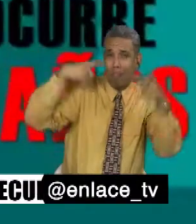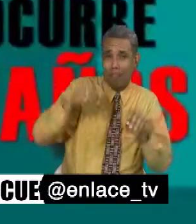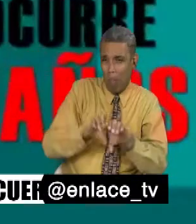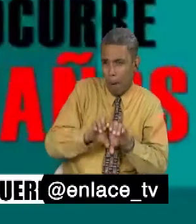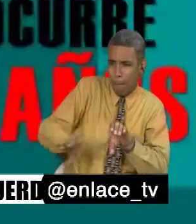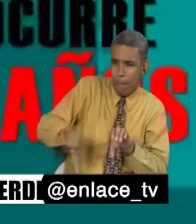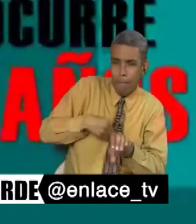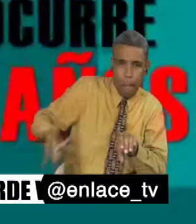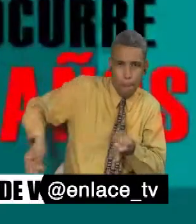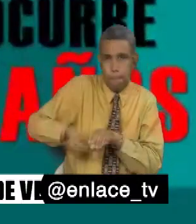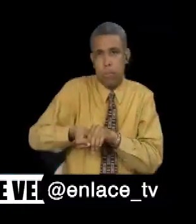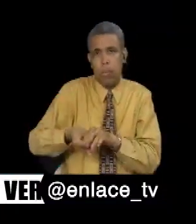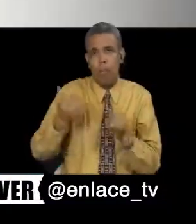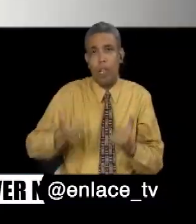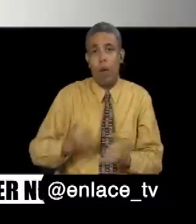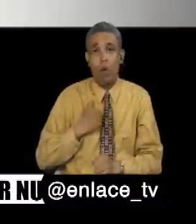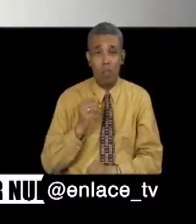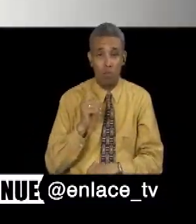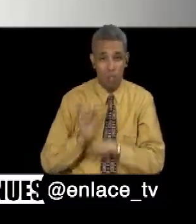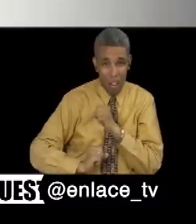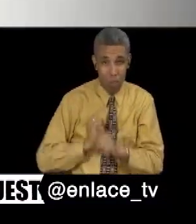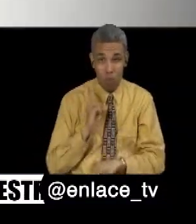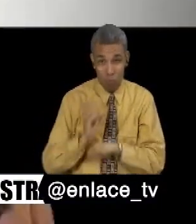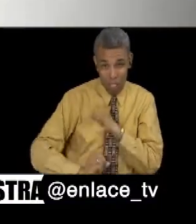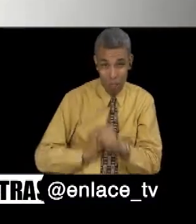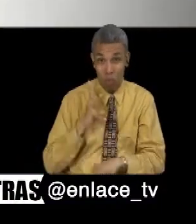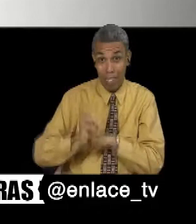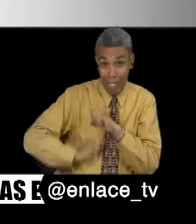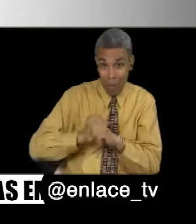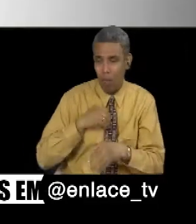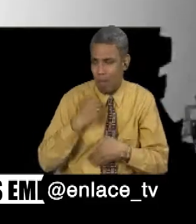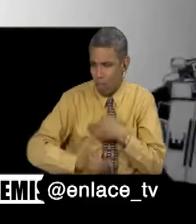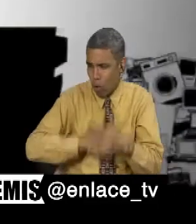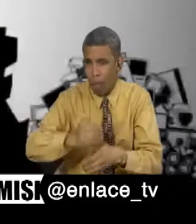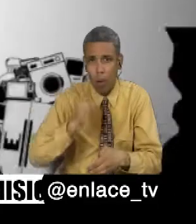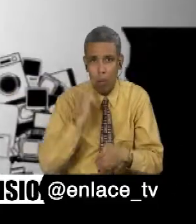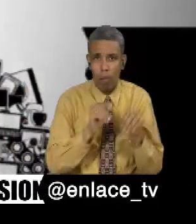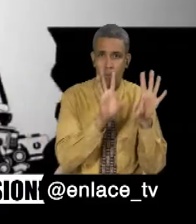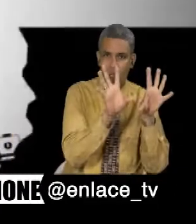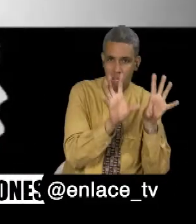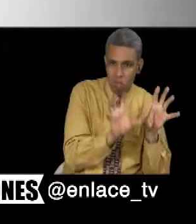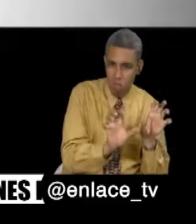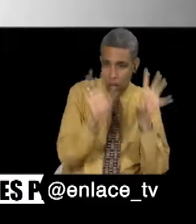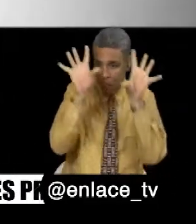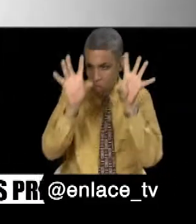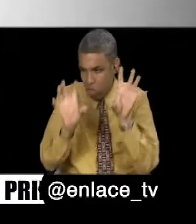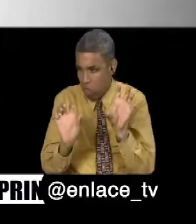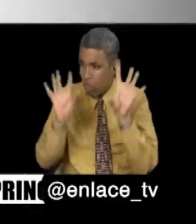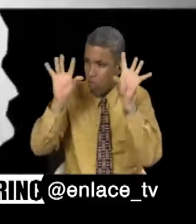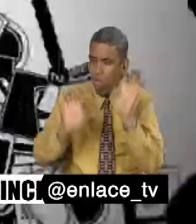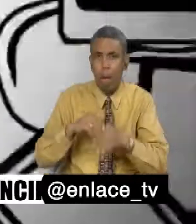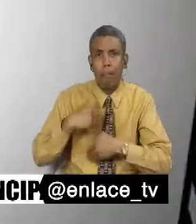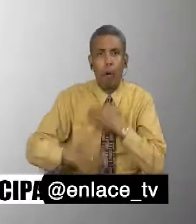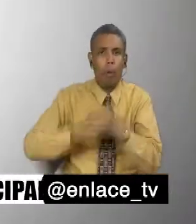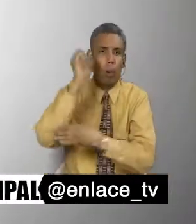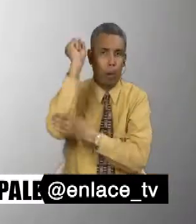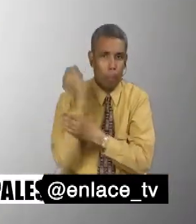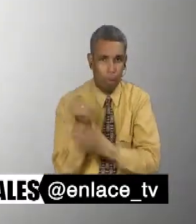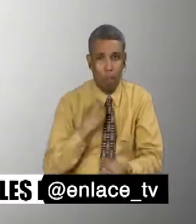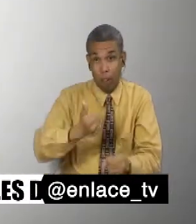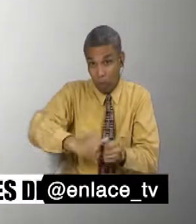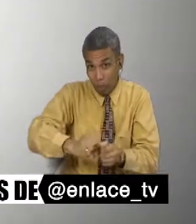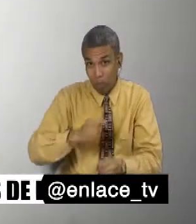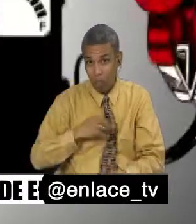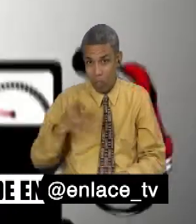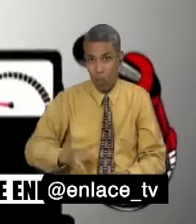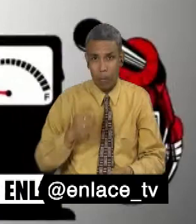está sucediendo en 3 años. Vamos aterrizando nuestra refinería de tanque en tanque, de planta en planta, hasta la chatarrización total. En refinería tenemos 4